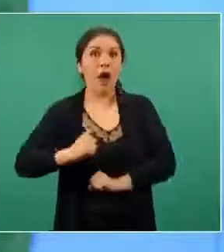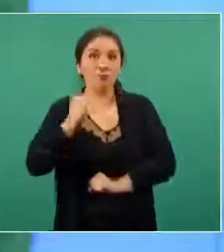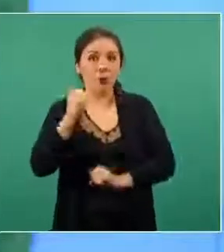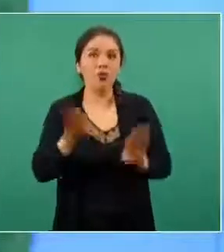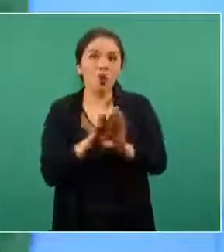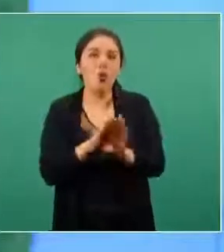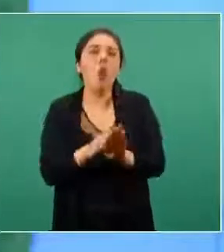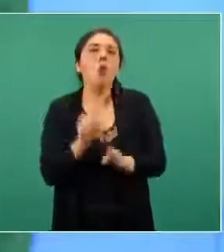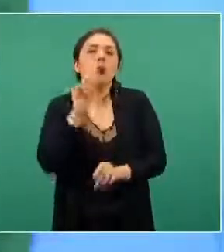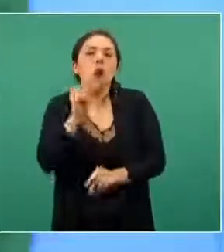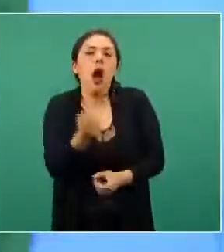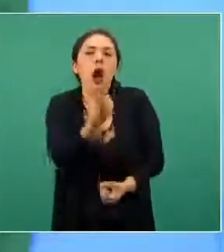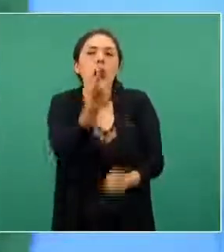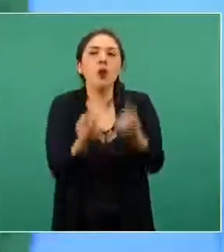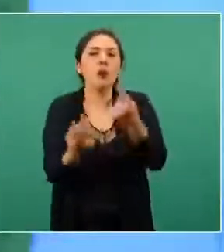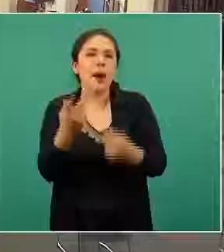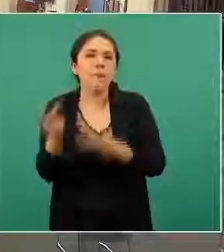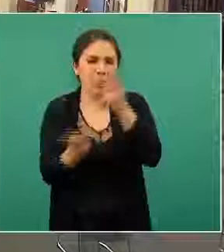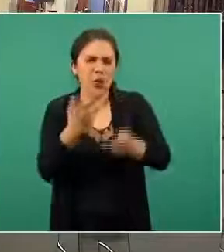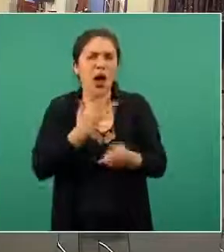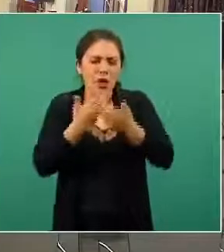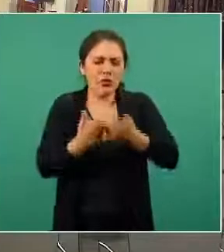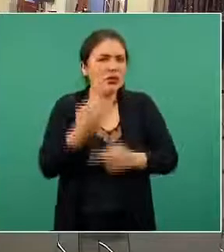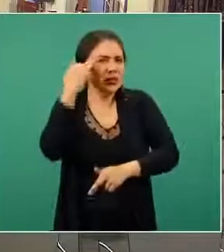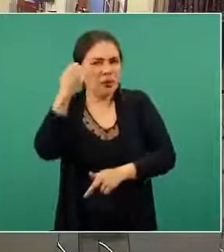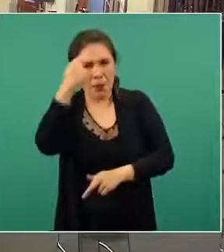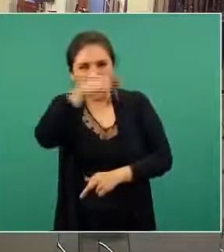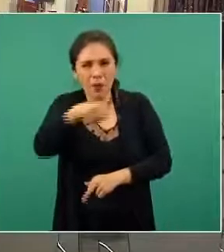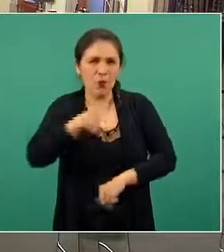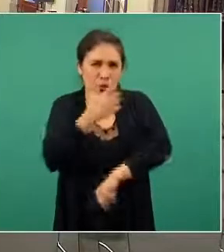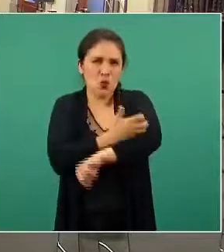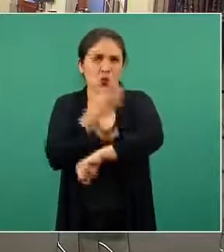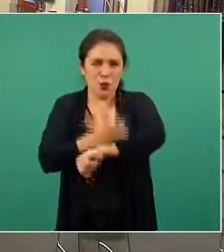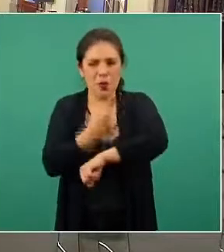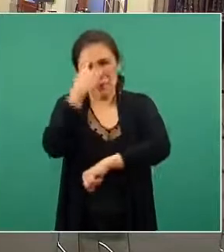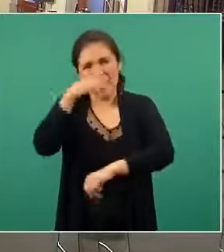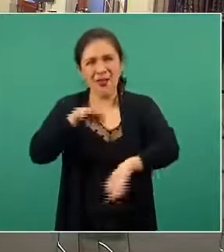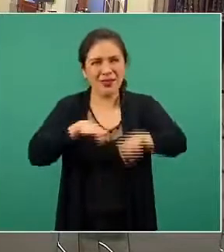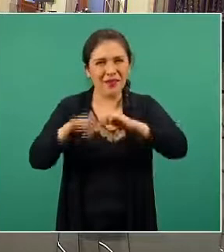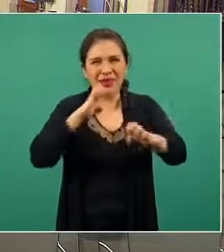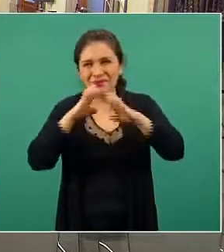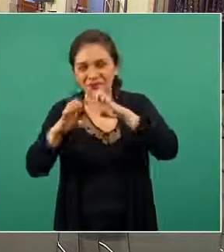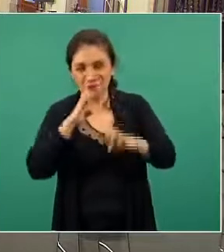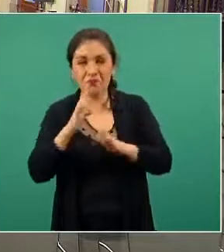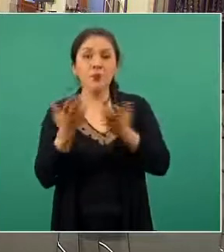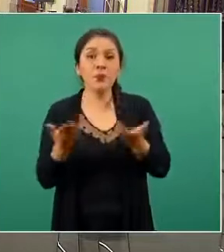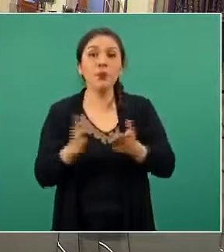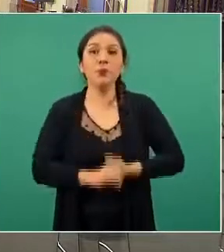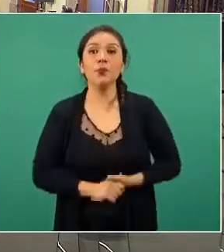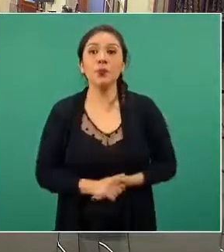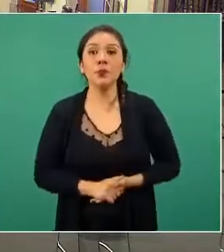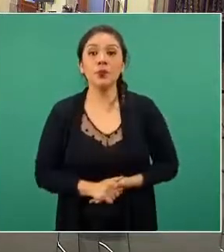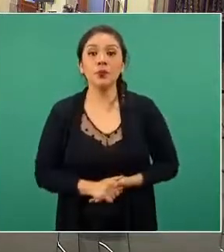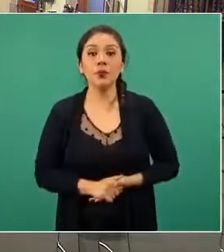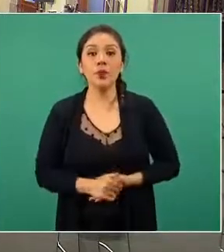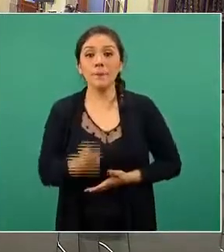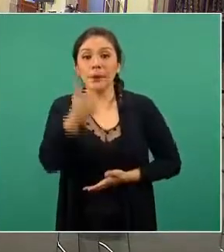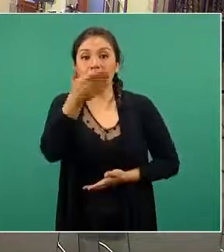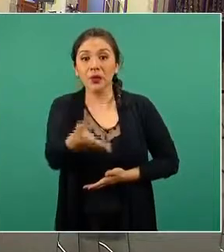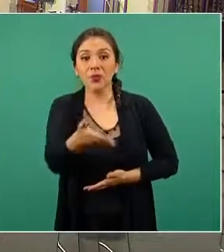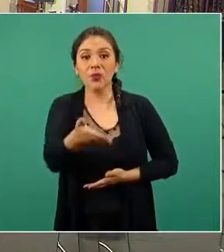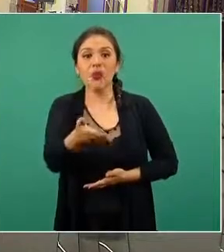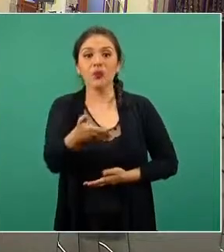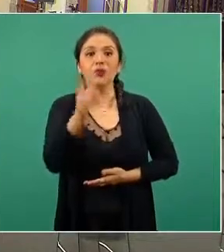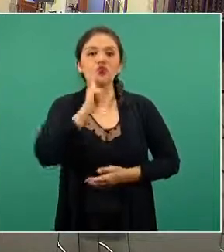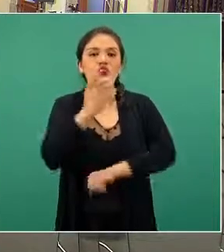brindar algunas preguntas. Todavía tenemos tiempo para nuestras compañeras y compañeros reporteros. Si les parece, voy a dar la palabra aquí